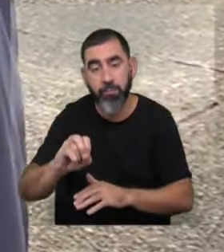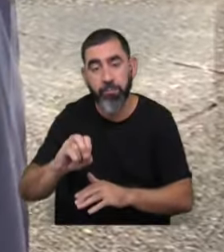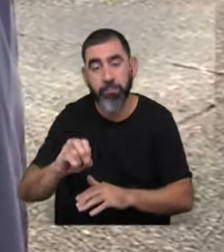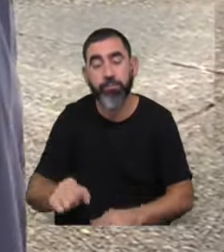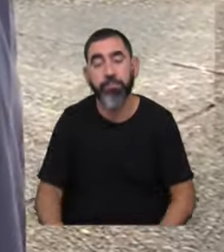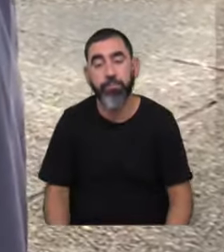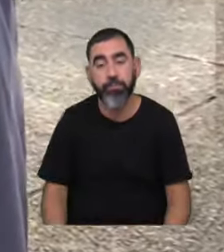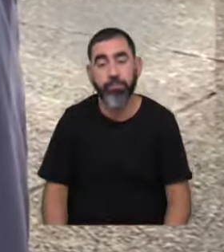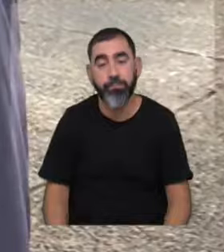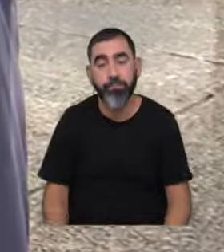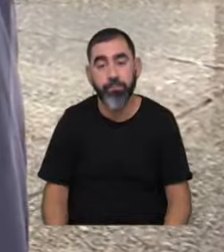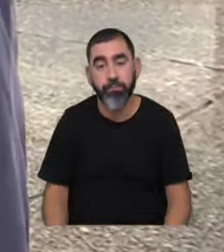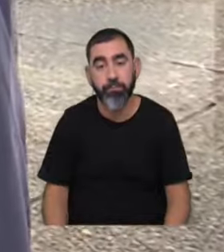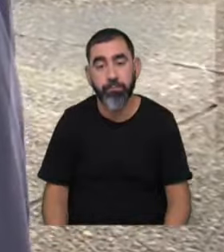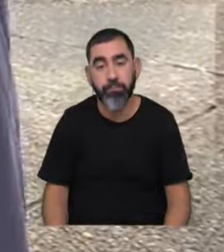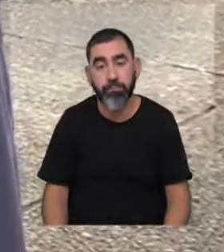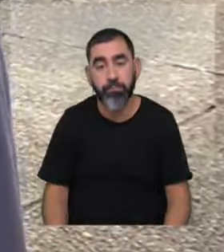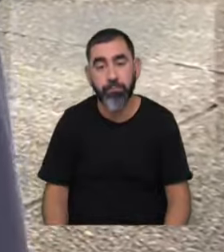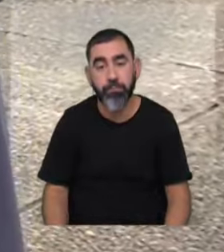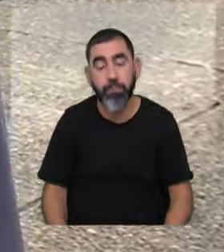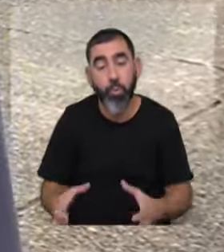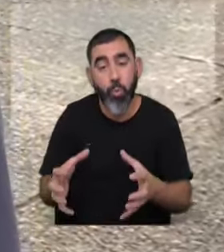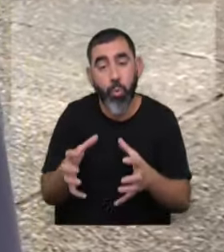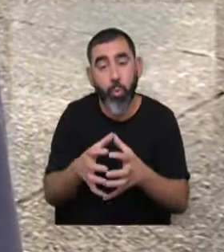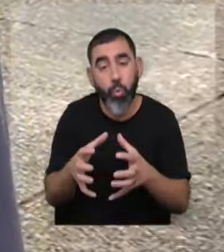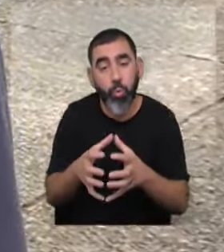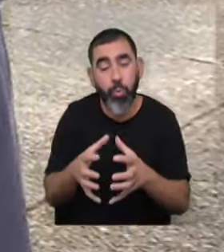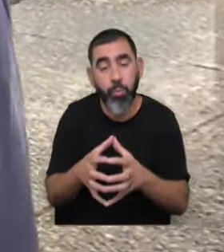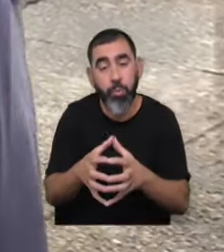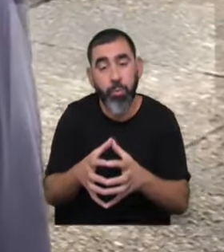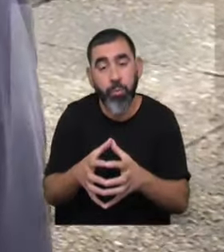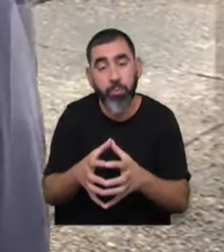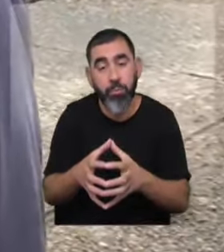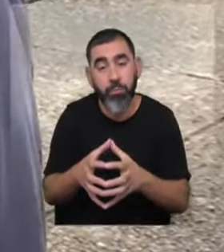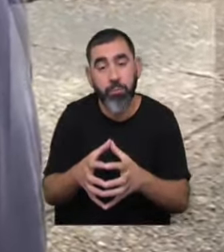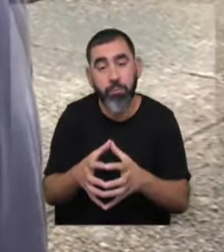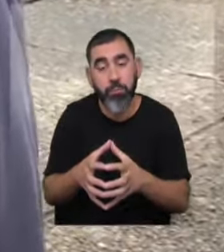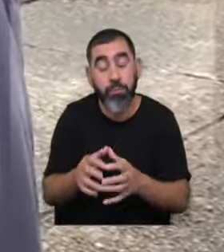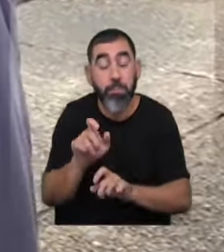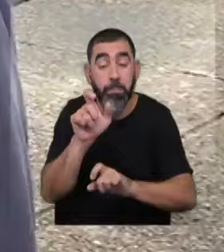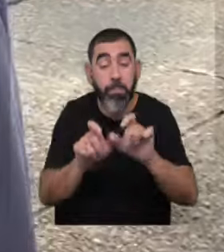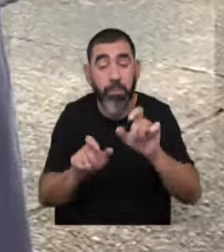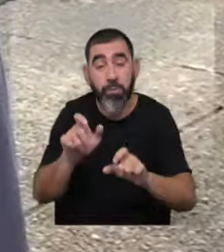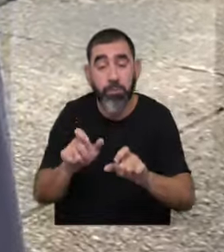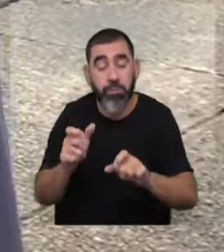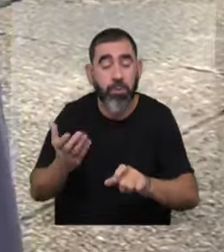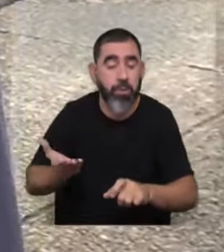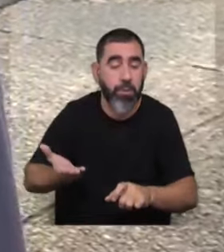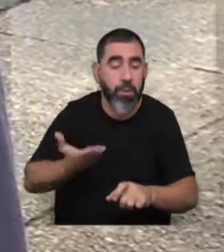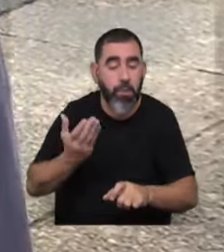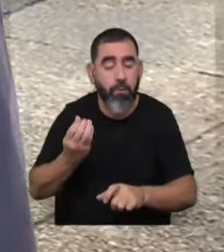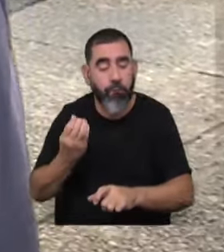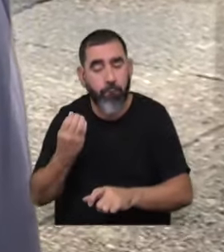Y estamos con este grupo de gente héroe,